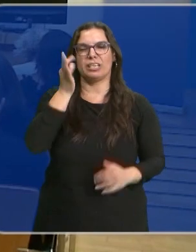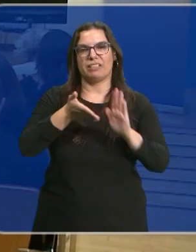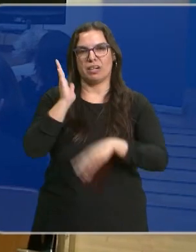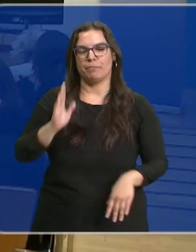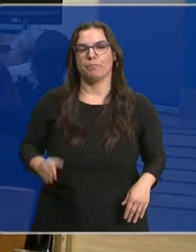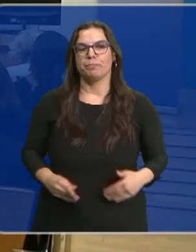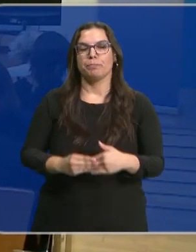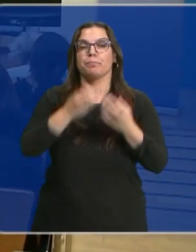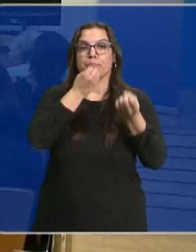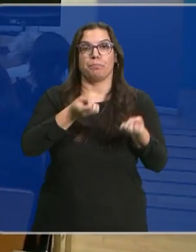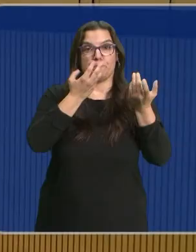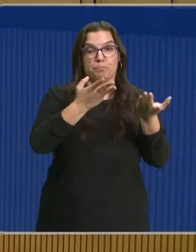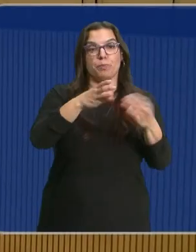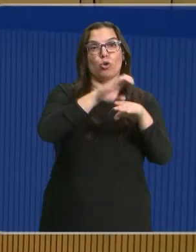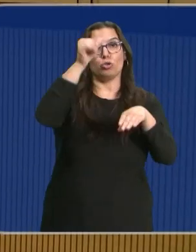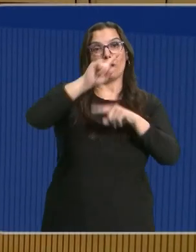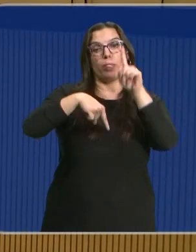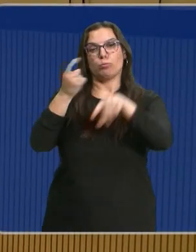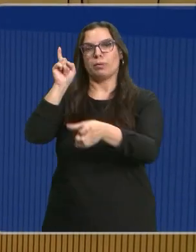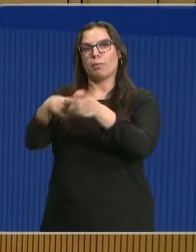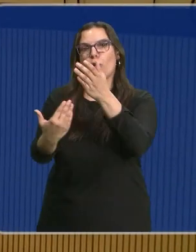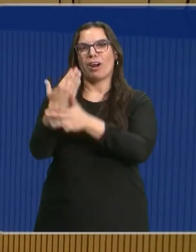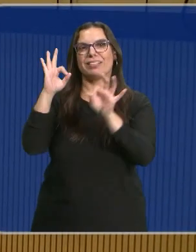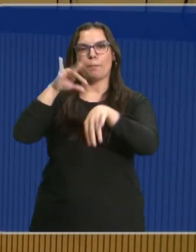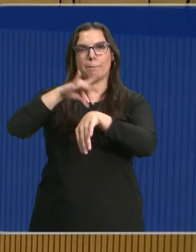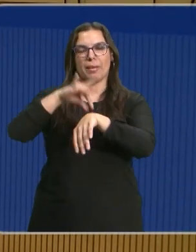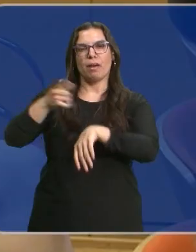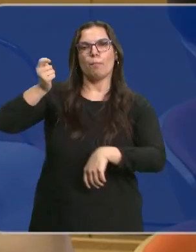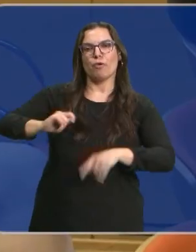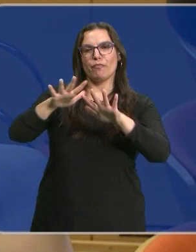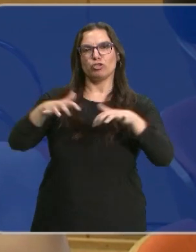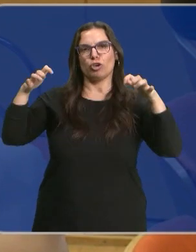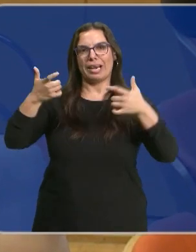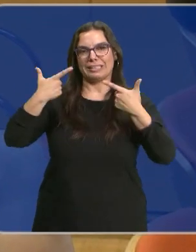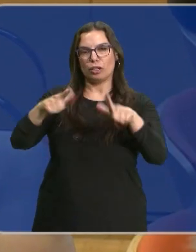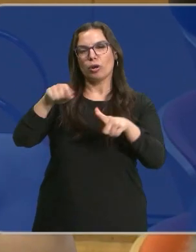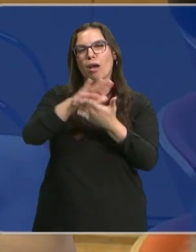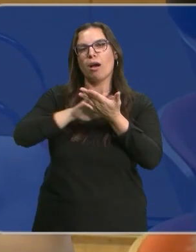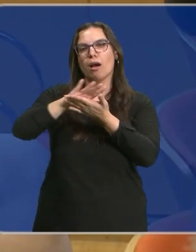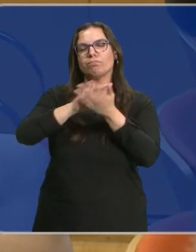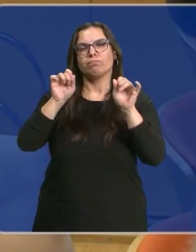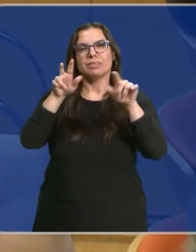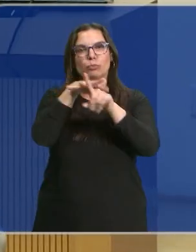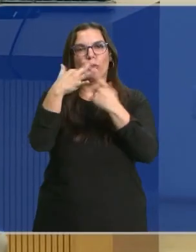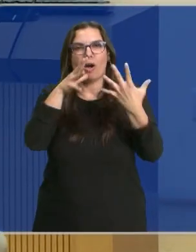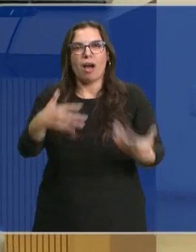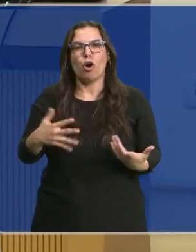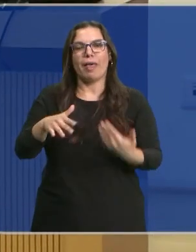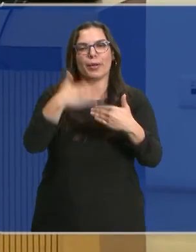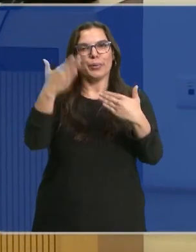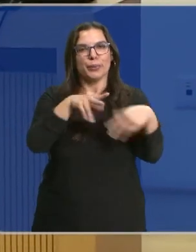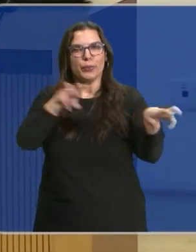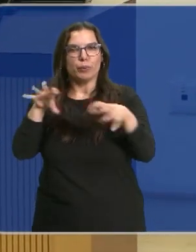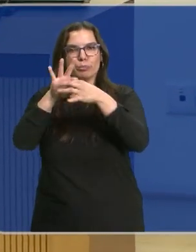Tras estas declaraciones el consejero ha participado en una jornada médica con profesionales del sector se ha analizado la situación actual de la innovación